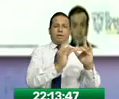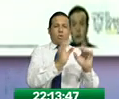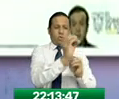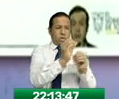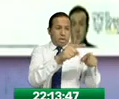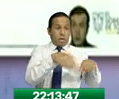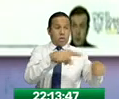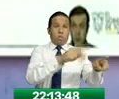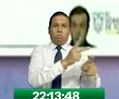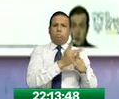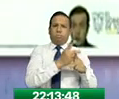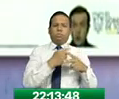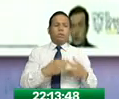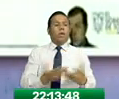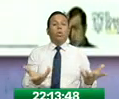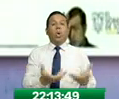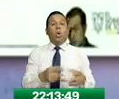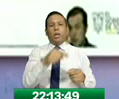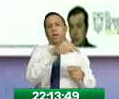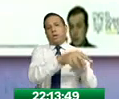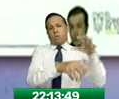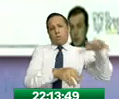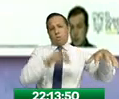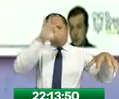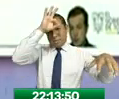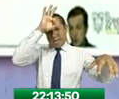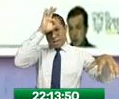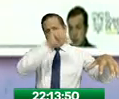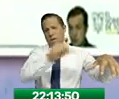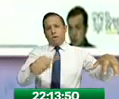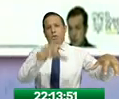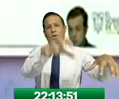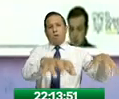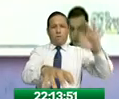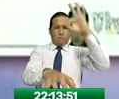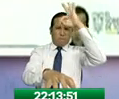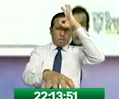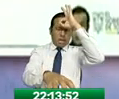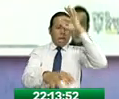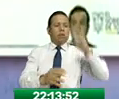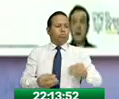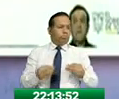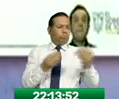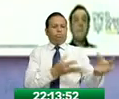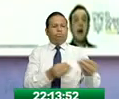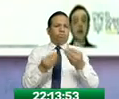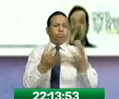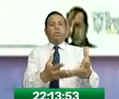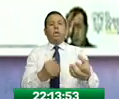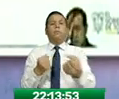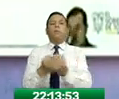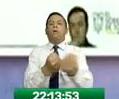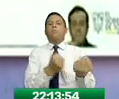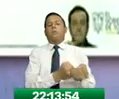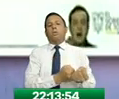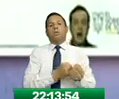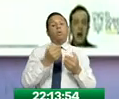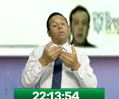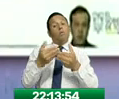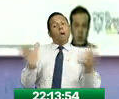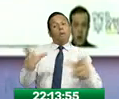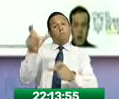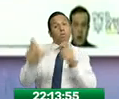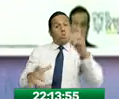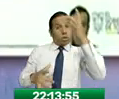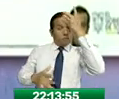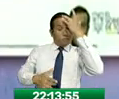como les dije, en el Hospital Enrique Garcés y 13 en el Hospital Pablo Arturo de Suárez. Este fin de semana también